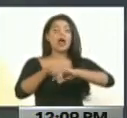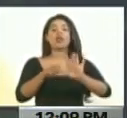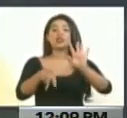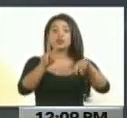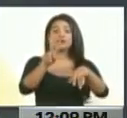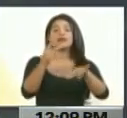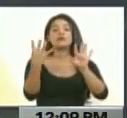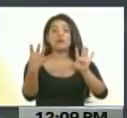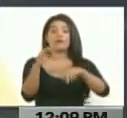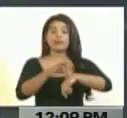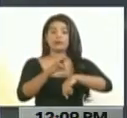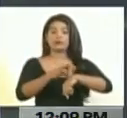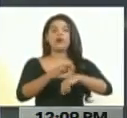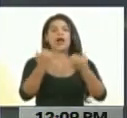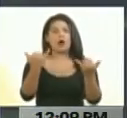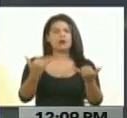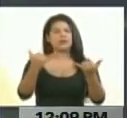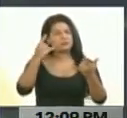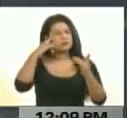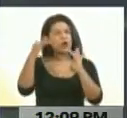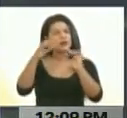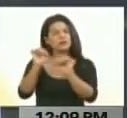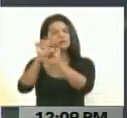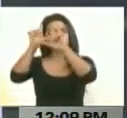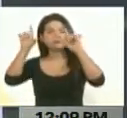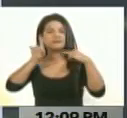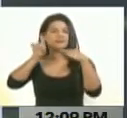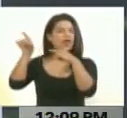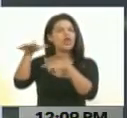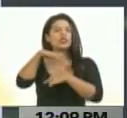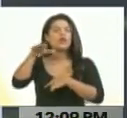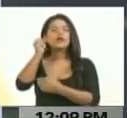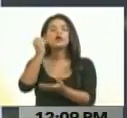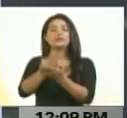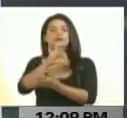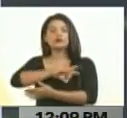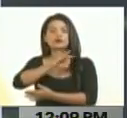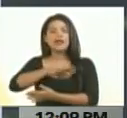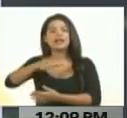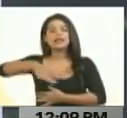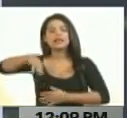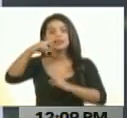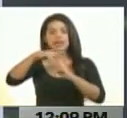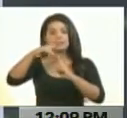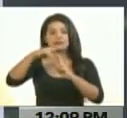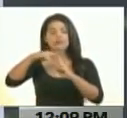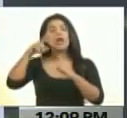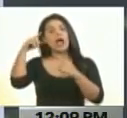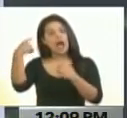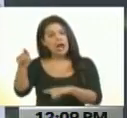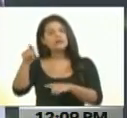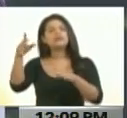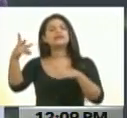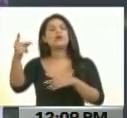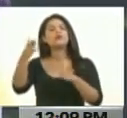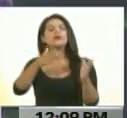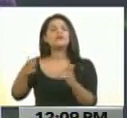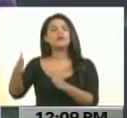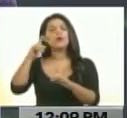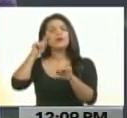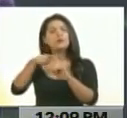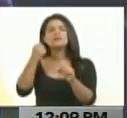12:09. A esta hora nos trasladamos al Club Social García de Hevia, en La Fría, esto en el estado Táchira, porque allí continúa la segunda fase de